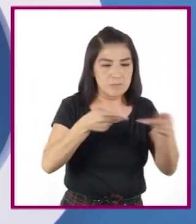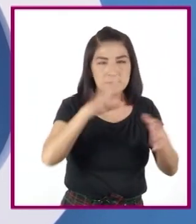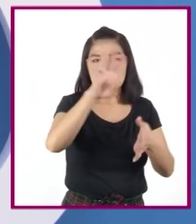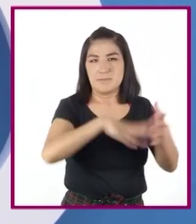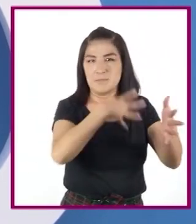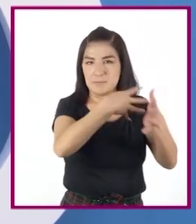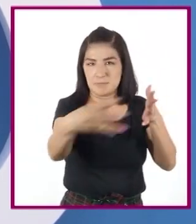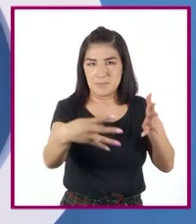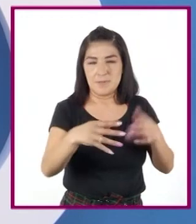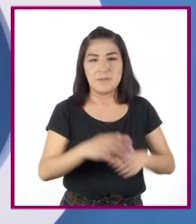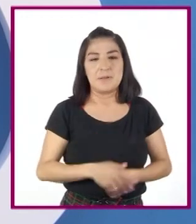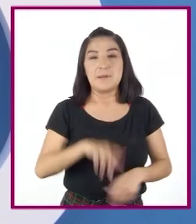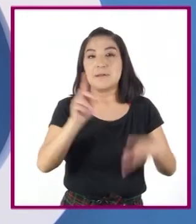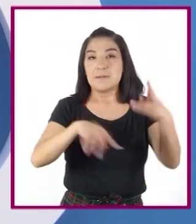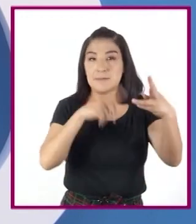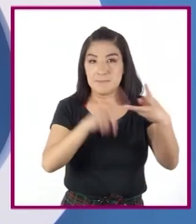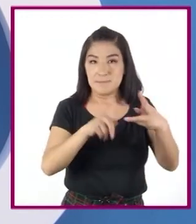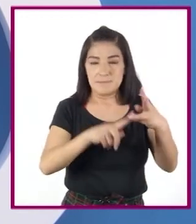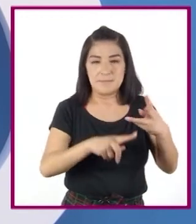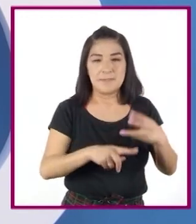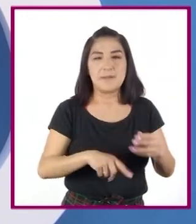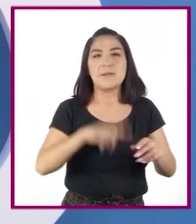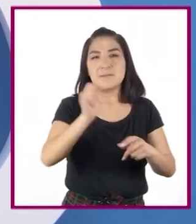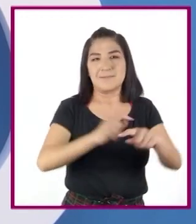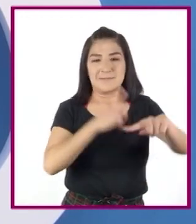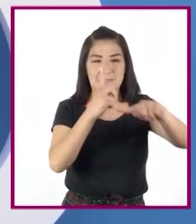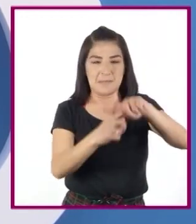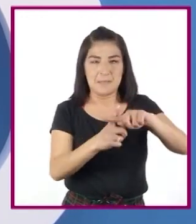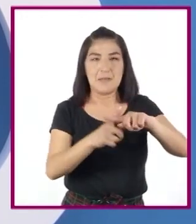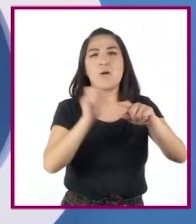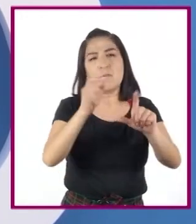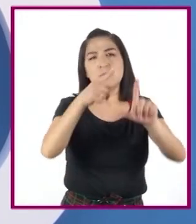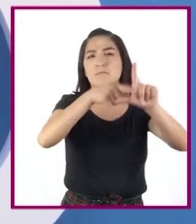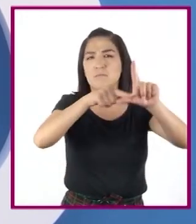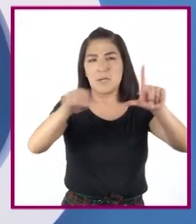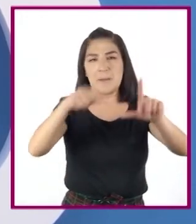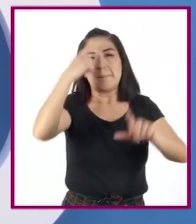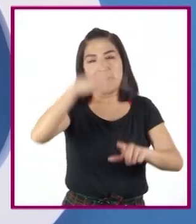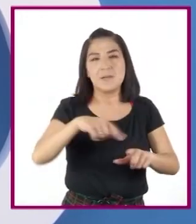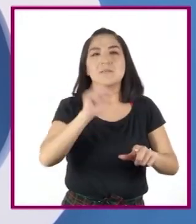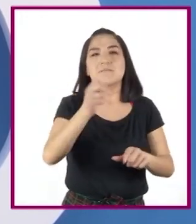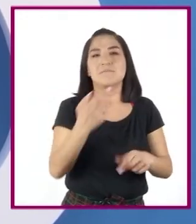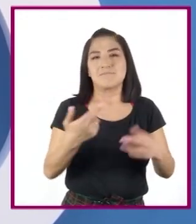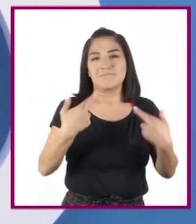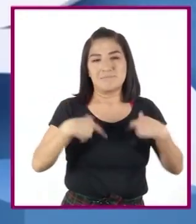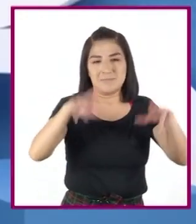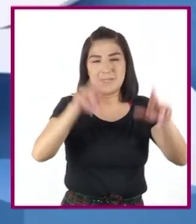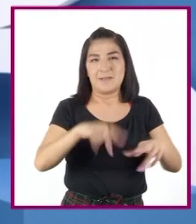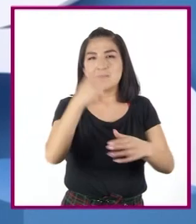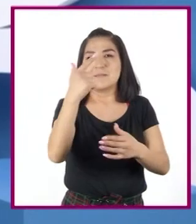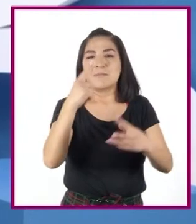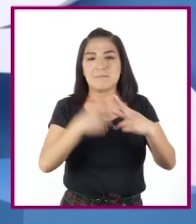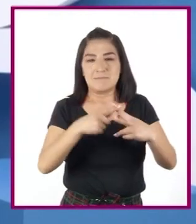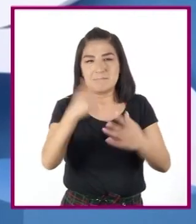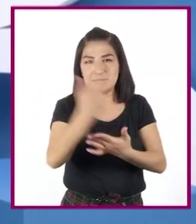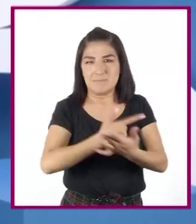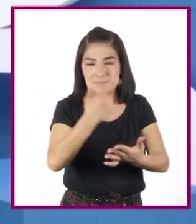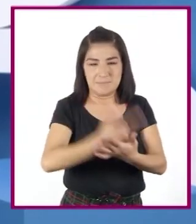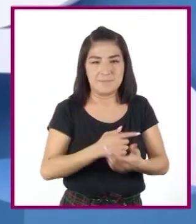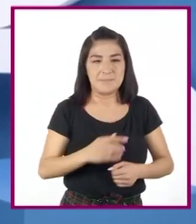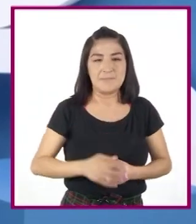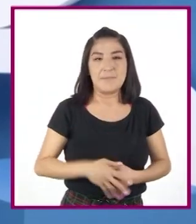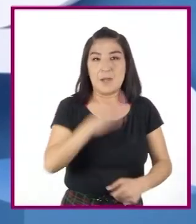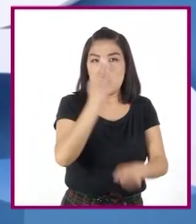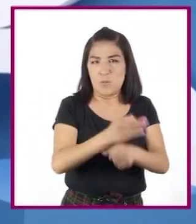tabla y la tercera, la gráfica que se obtiene a través de los datos calculados. En esta